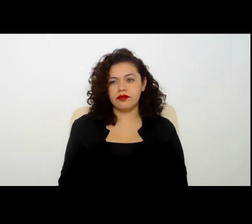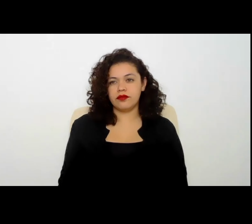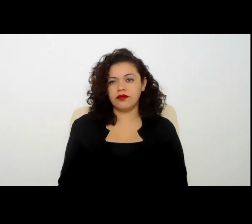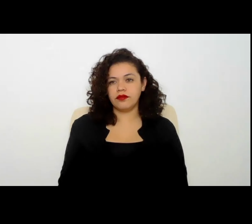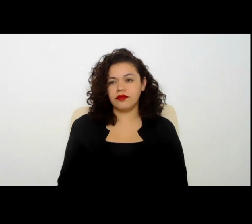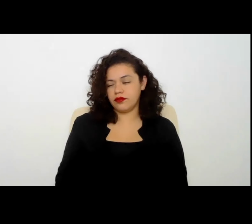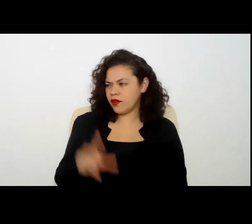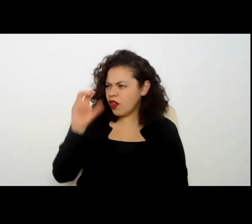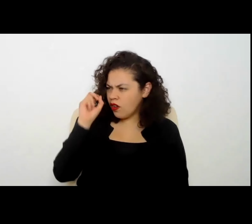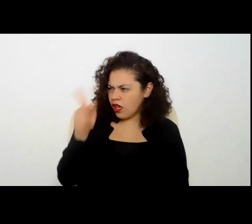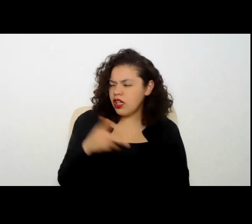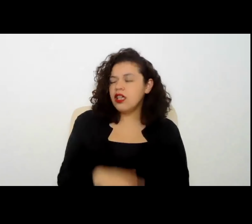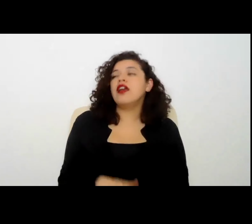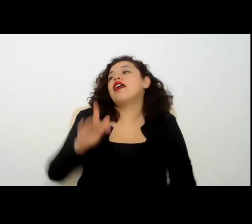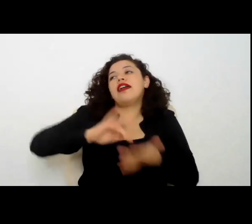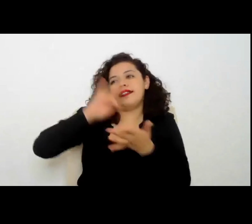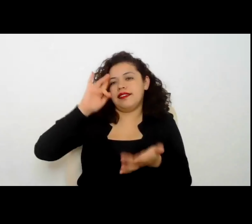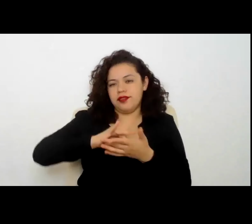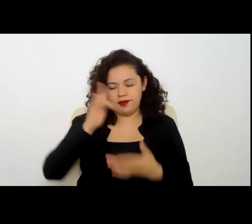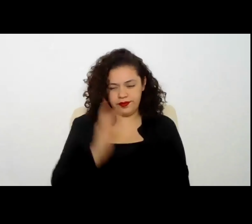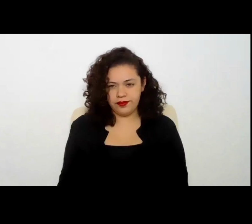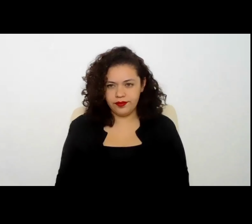Ok, gracias.